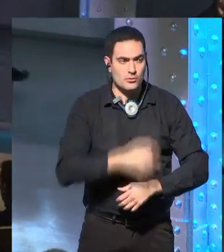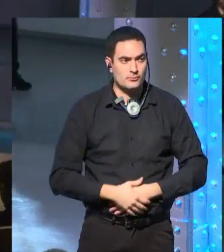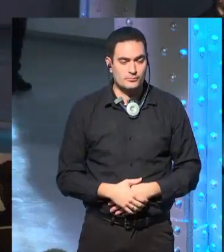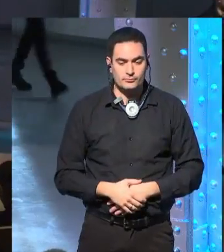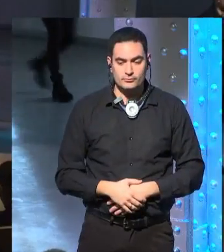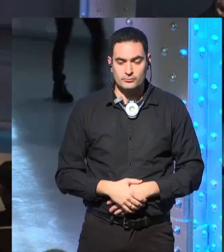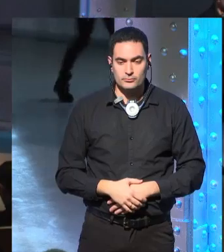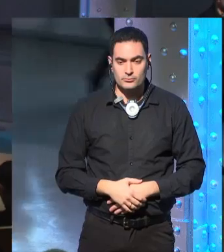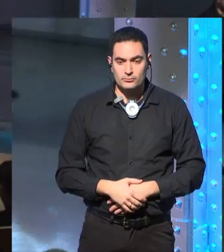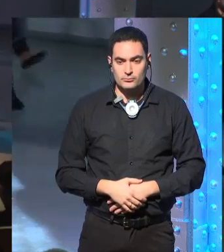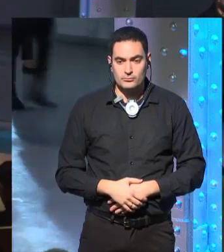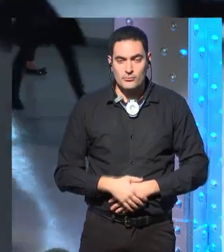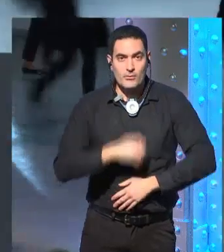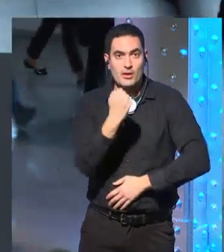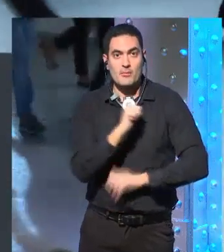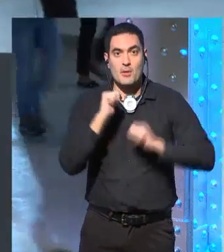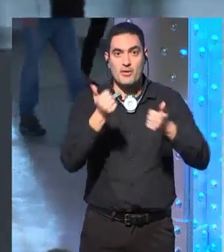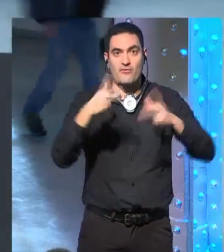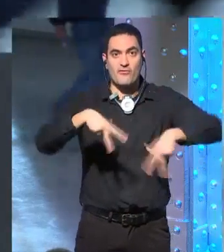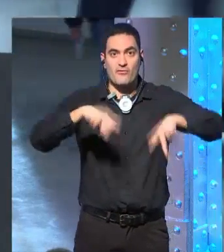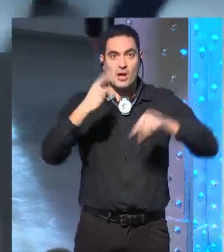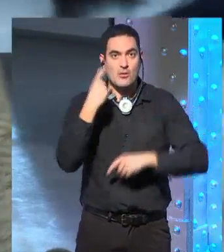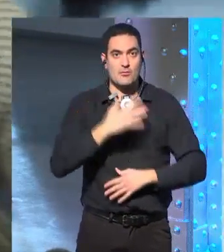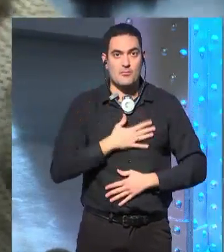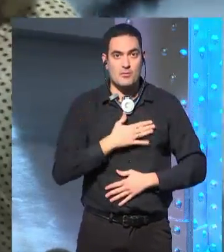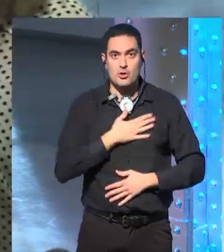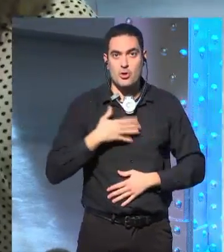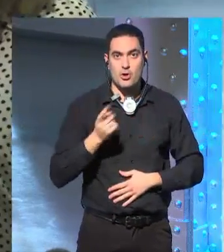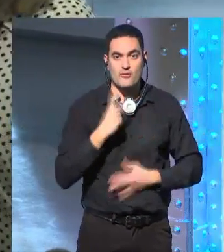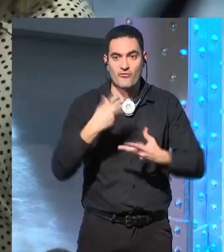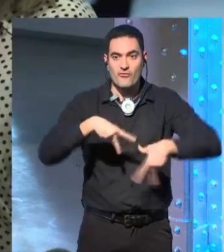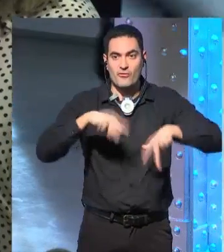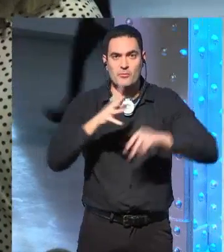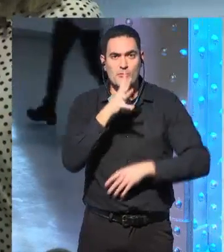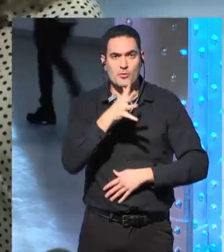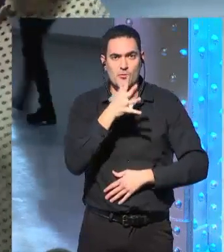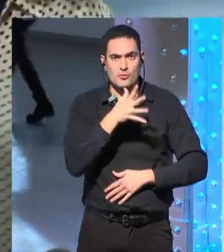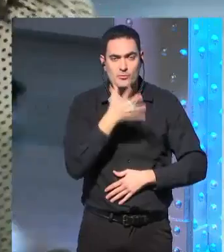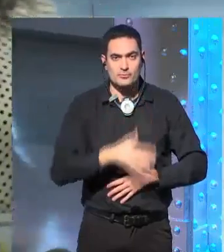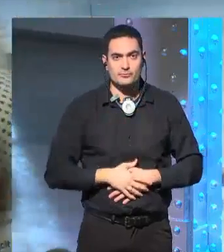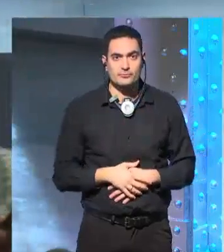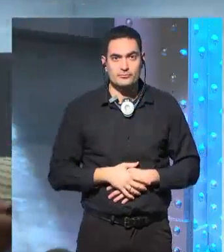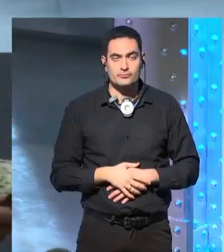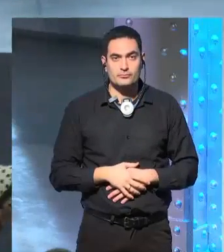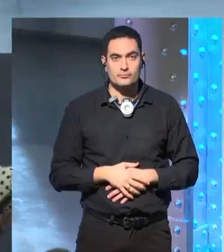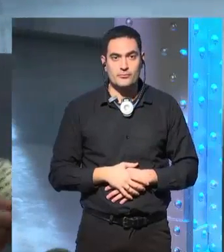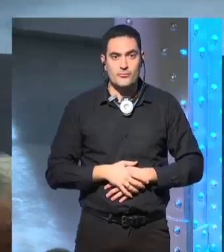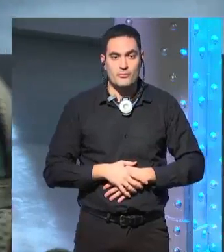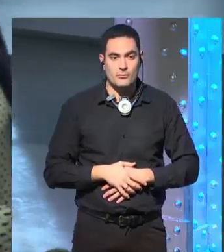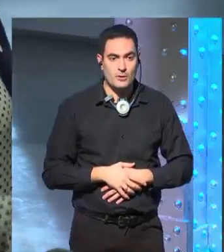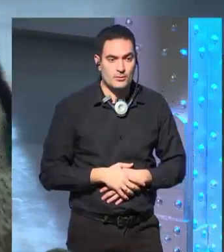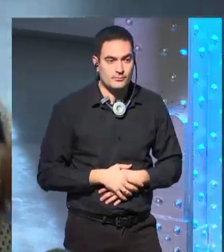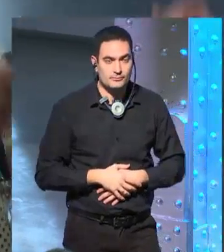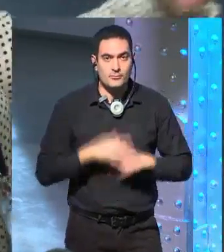terminó a principios de diciembre, pero los alumnos no querían que terminara, y fue la primera vez